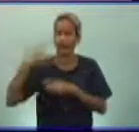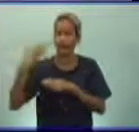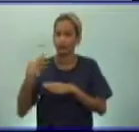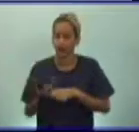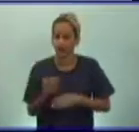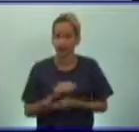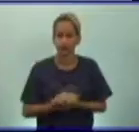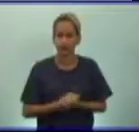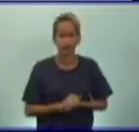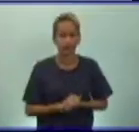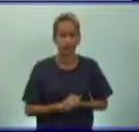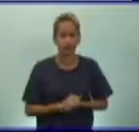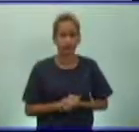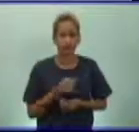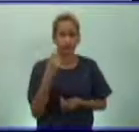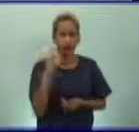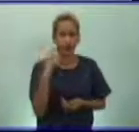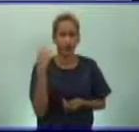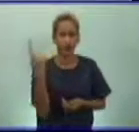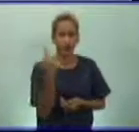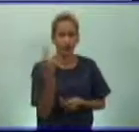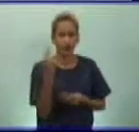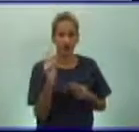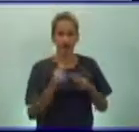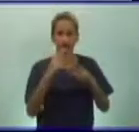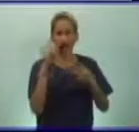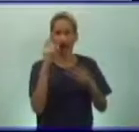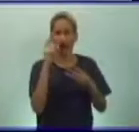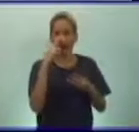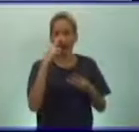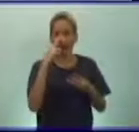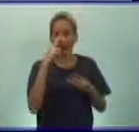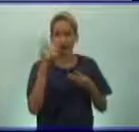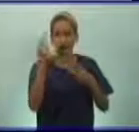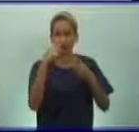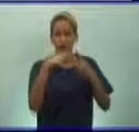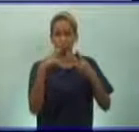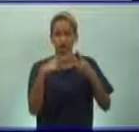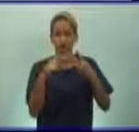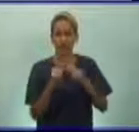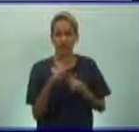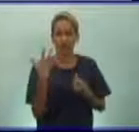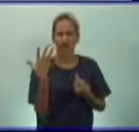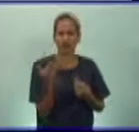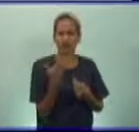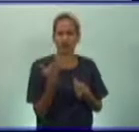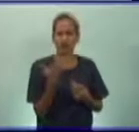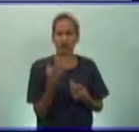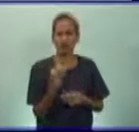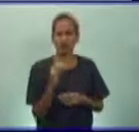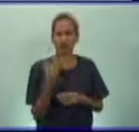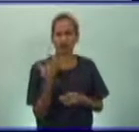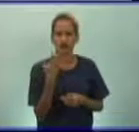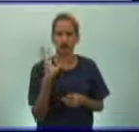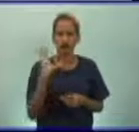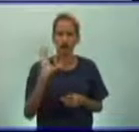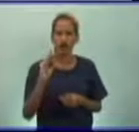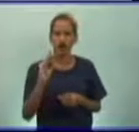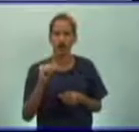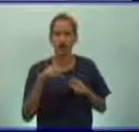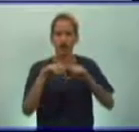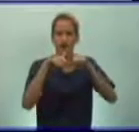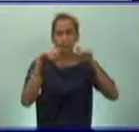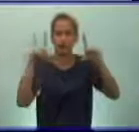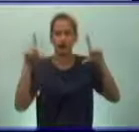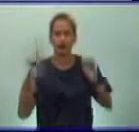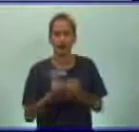Observen. La primera pregunta. ¿A quién está dedicada la lectura? Bueno, esta interrogante está